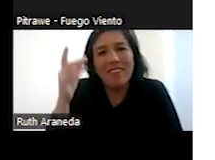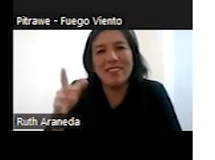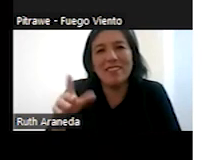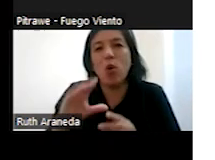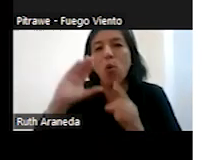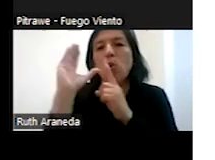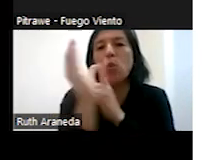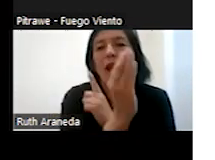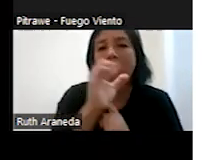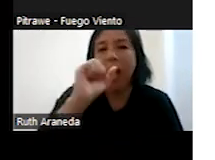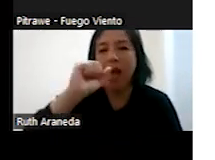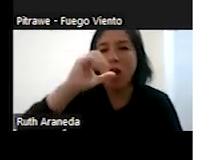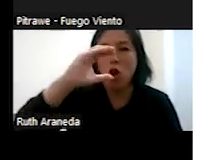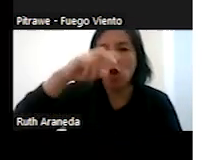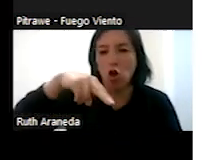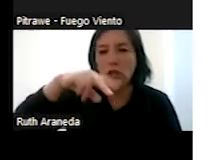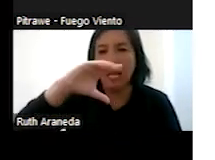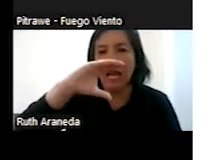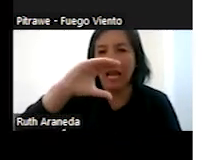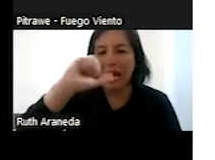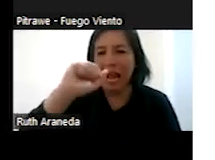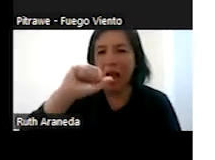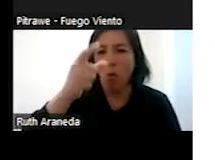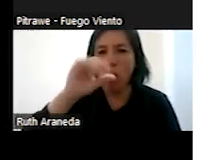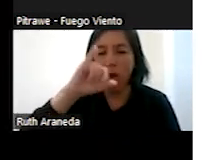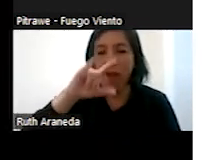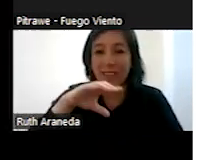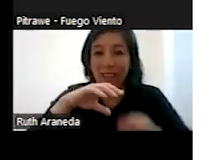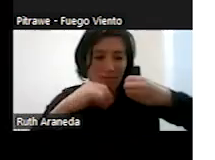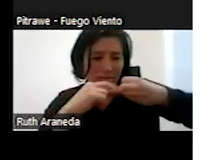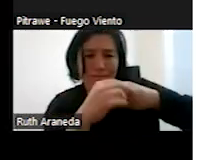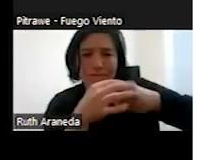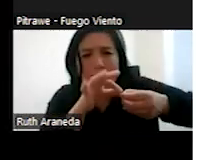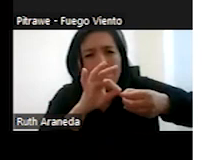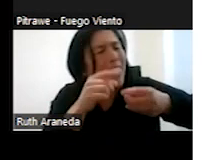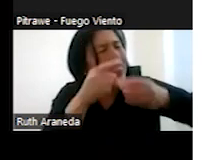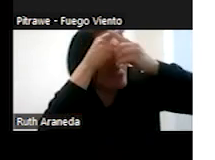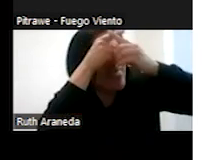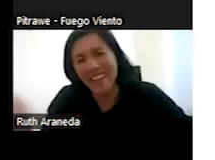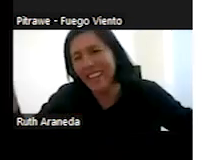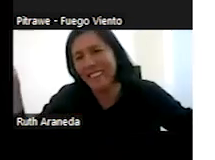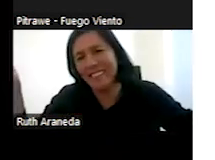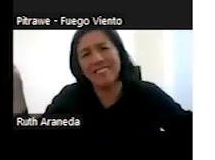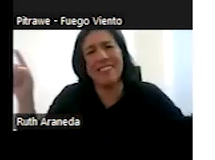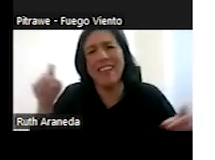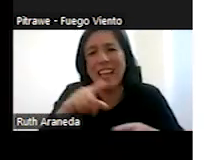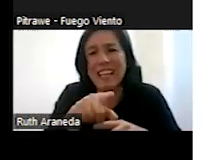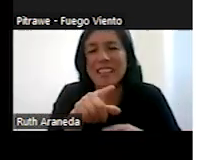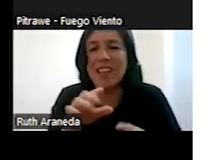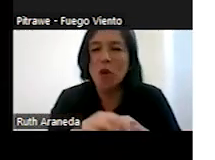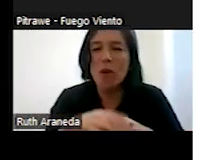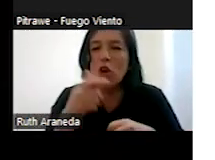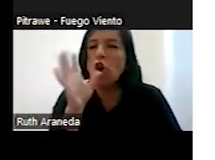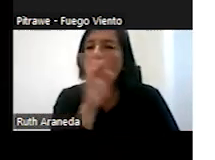Aconcagua, en que la cerámica es completamente diferente como concepto incluso. Pasamos de la monocromía a la greda anaranjada y